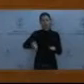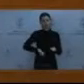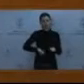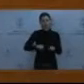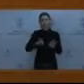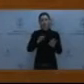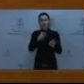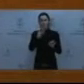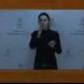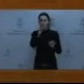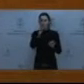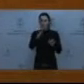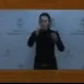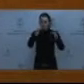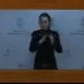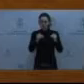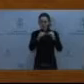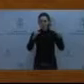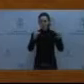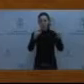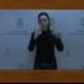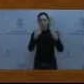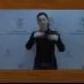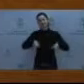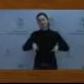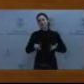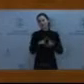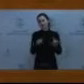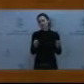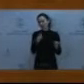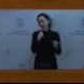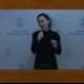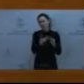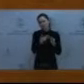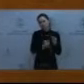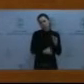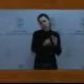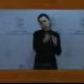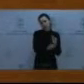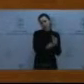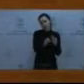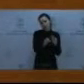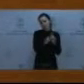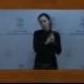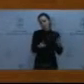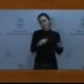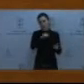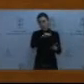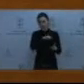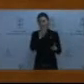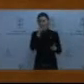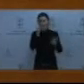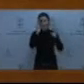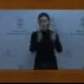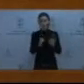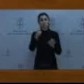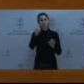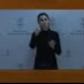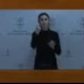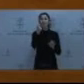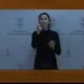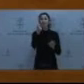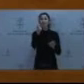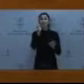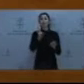y, sin embargo, Asturias tiene la plantilla más baja de España. Y si vamos ya a las diferencias